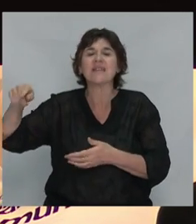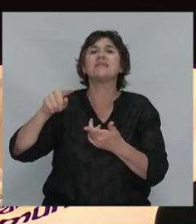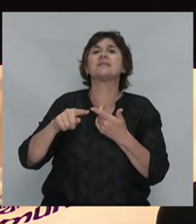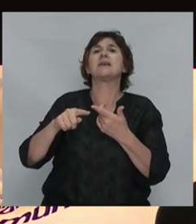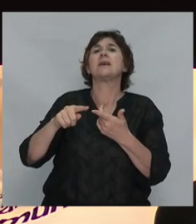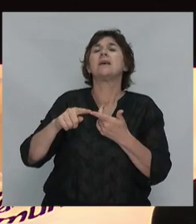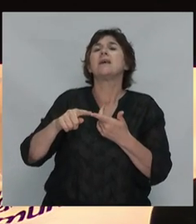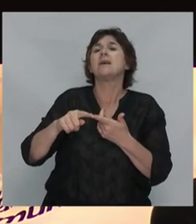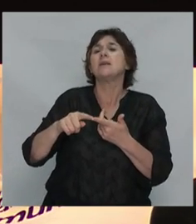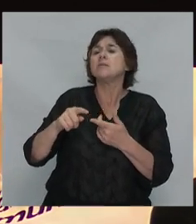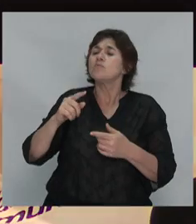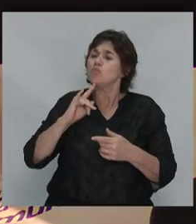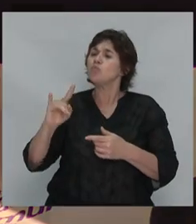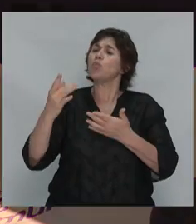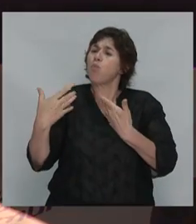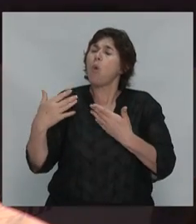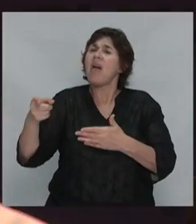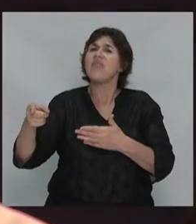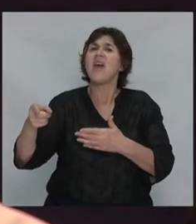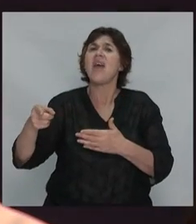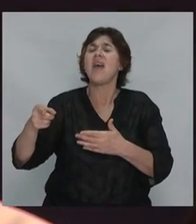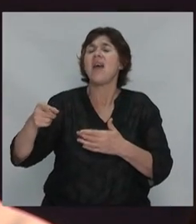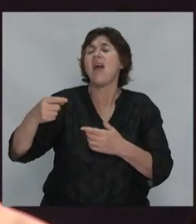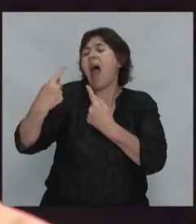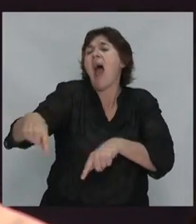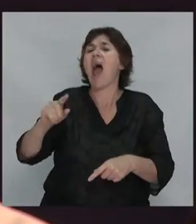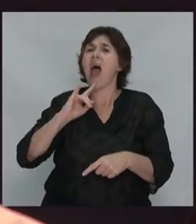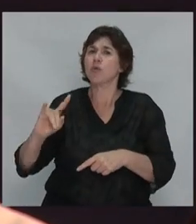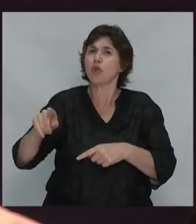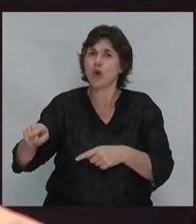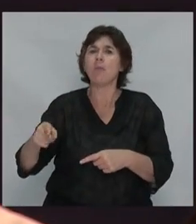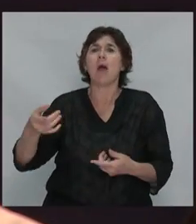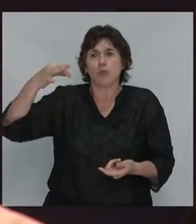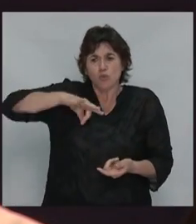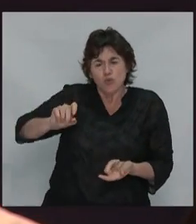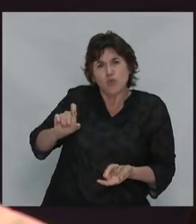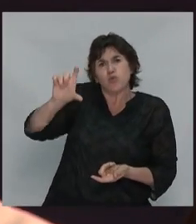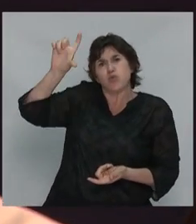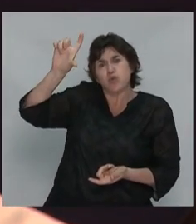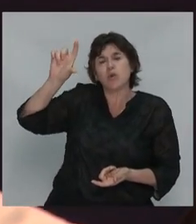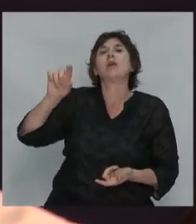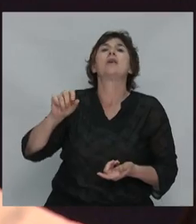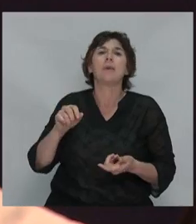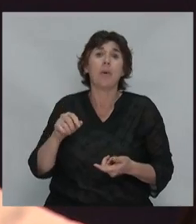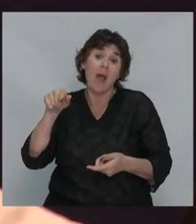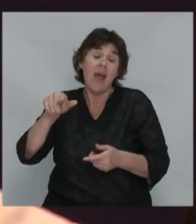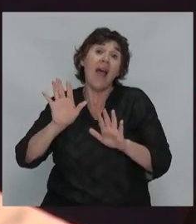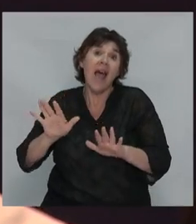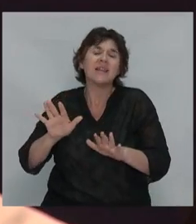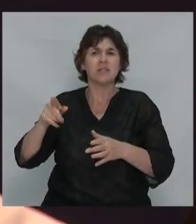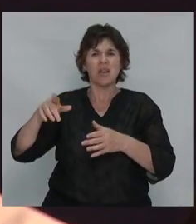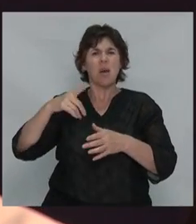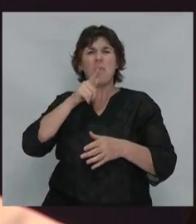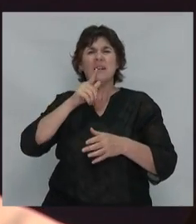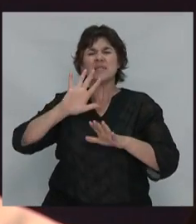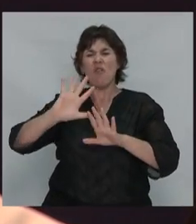salarios y las determinaciones autónomas que han generado un sistema de justicia de las élites con falta total